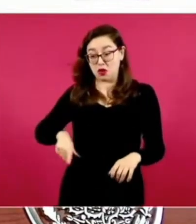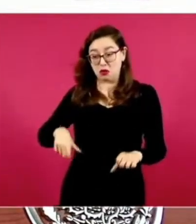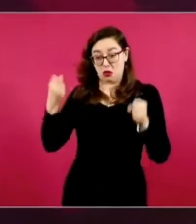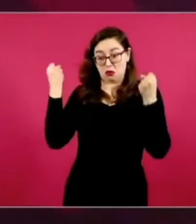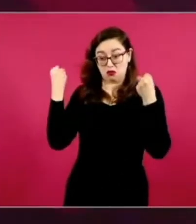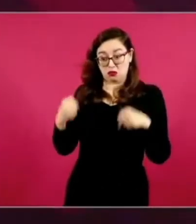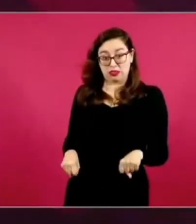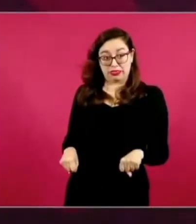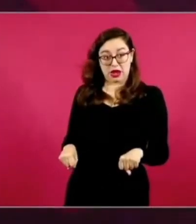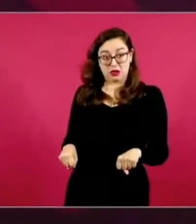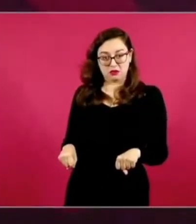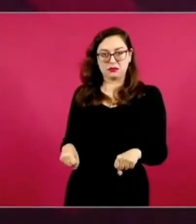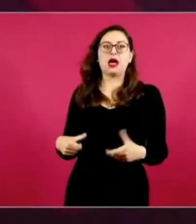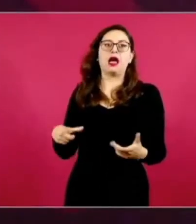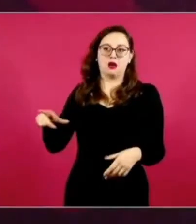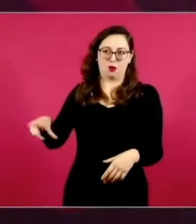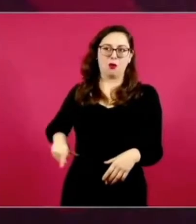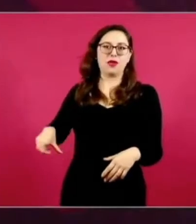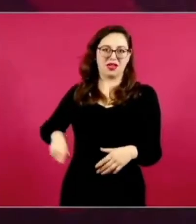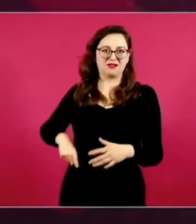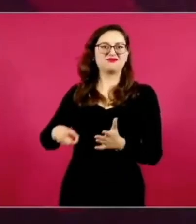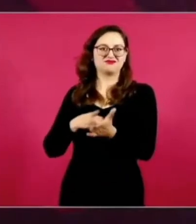Entonces, es